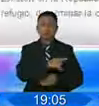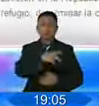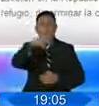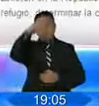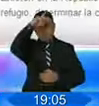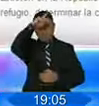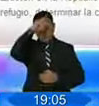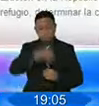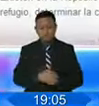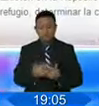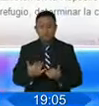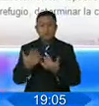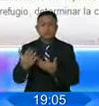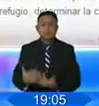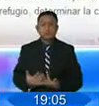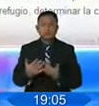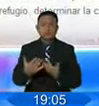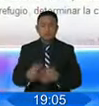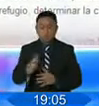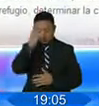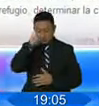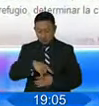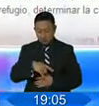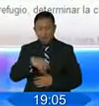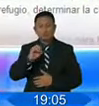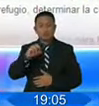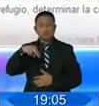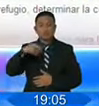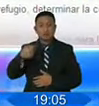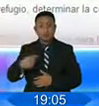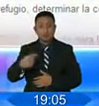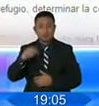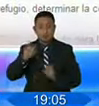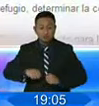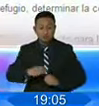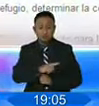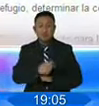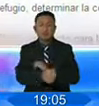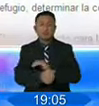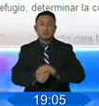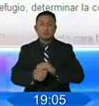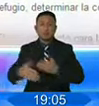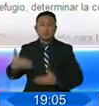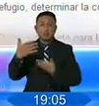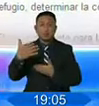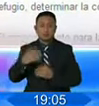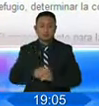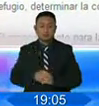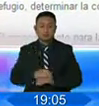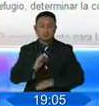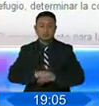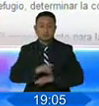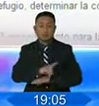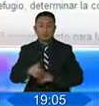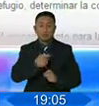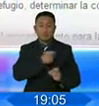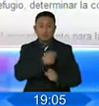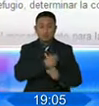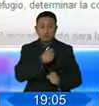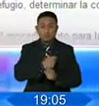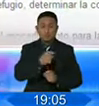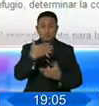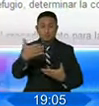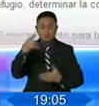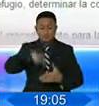que estaban a la espera de que salga la resolución de la ONG para que se conceda el estatuto de refugiado político porque era víctima de una persecución política en